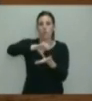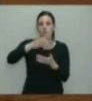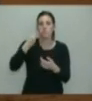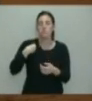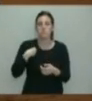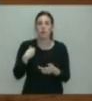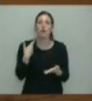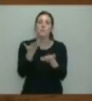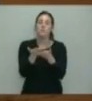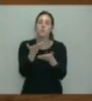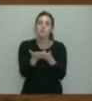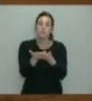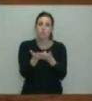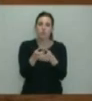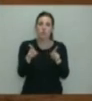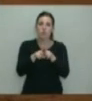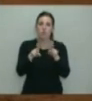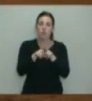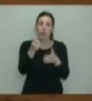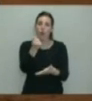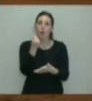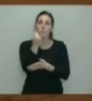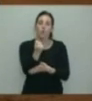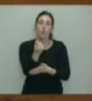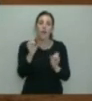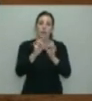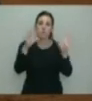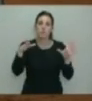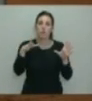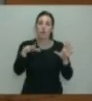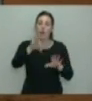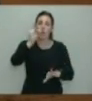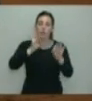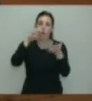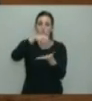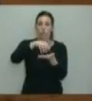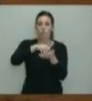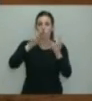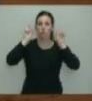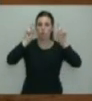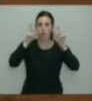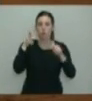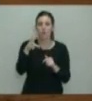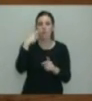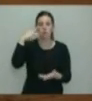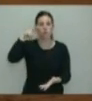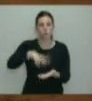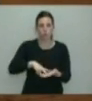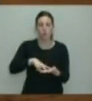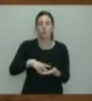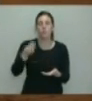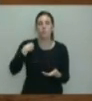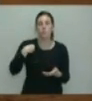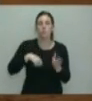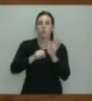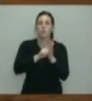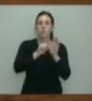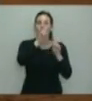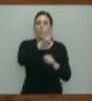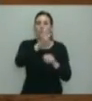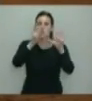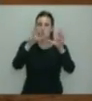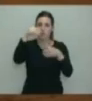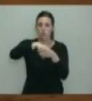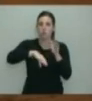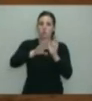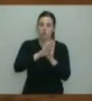se ampara en la libertad de elección del centro educativo, un derecho reconocido tanto en el artículo 27 de nuestra